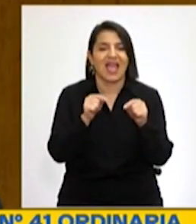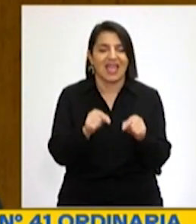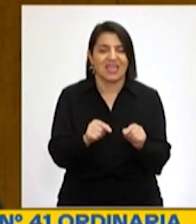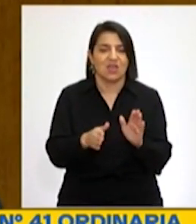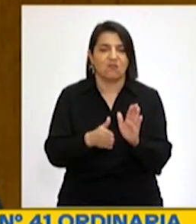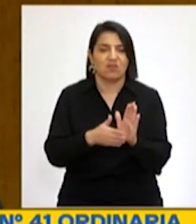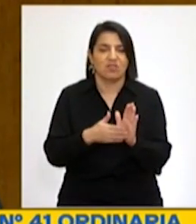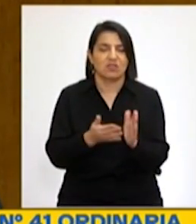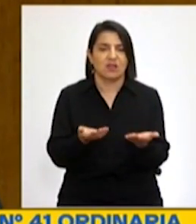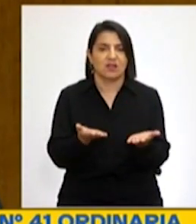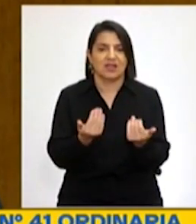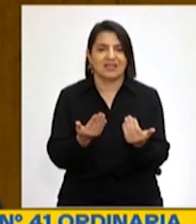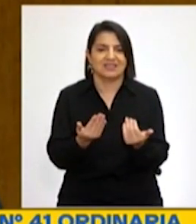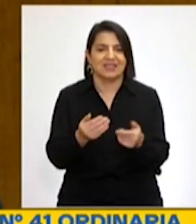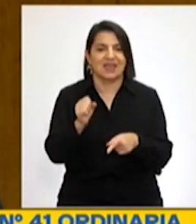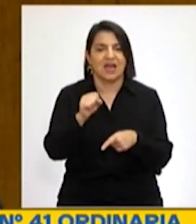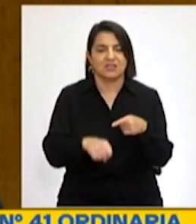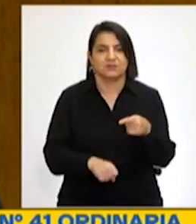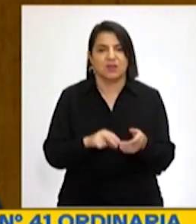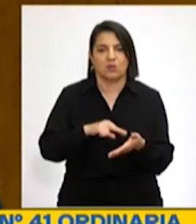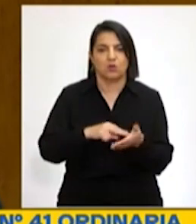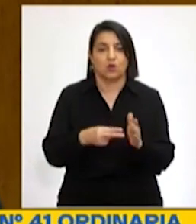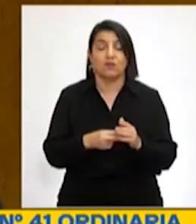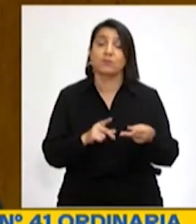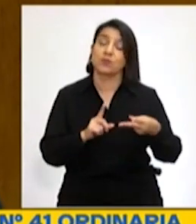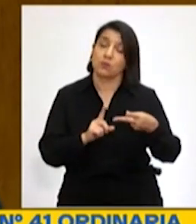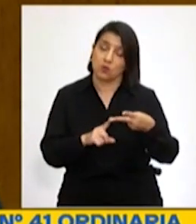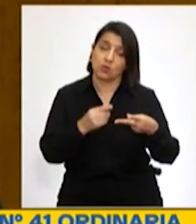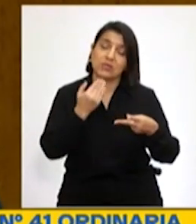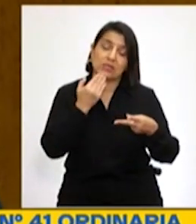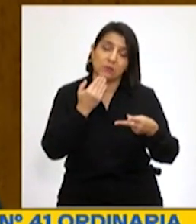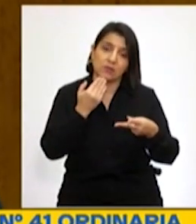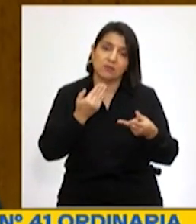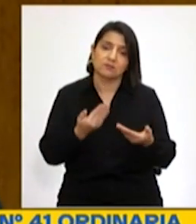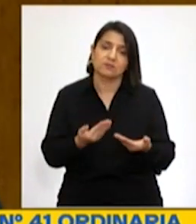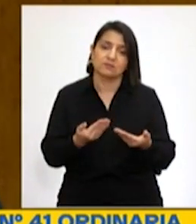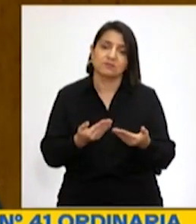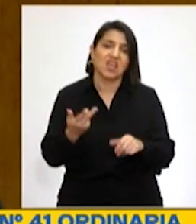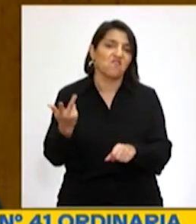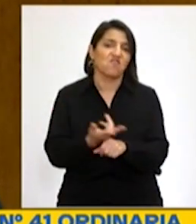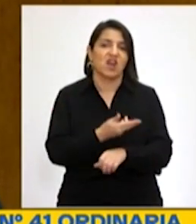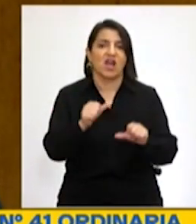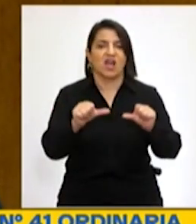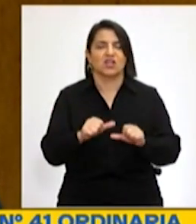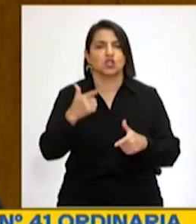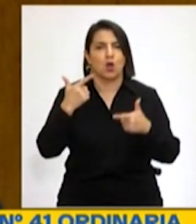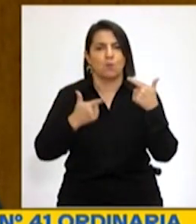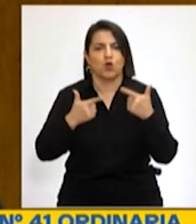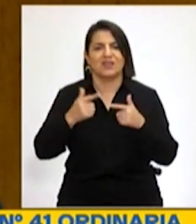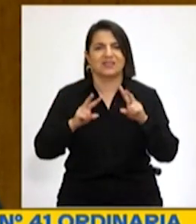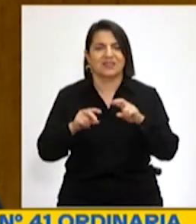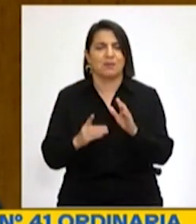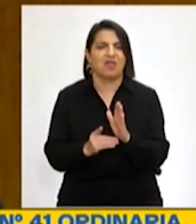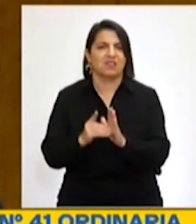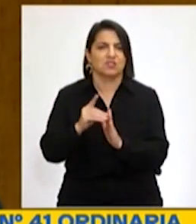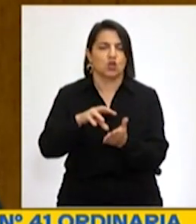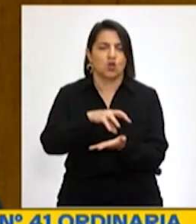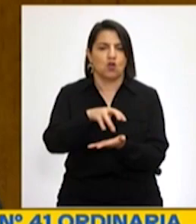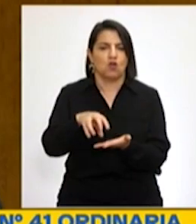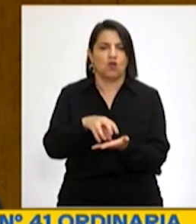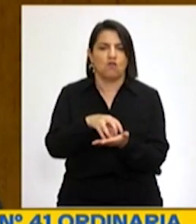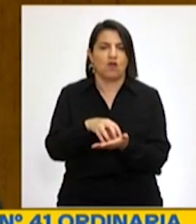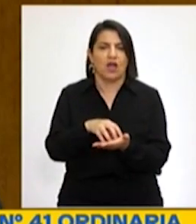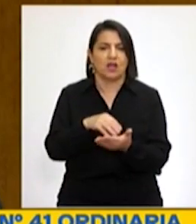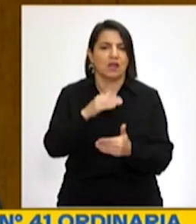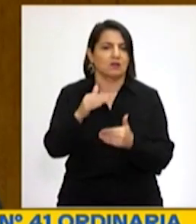evidentemente una necesidad de reconocer ese problema y por otro lado también están el fracaso de muchas políticas en materia de desarrollo urbano que han